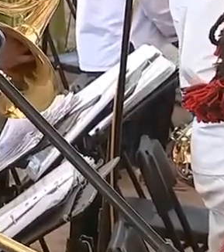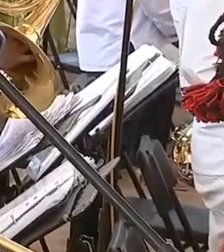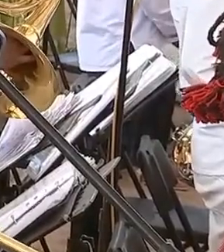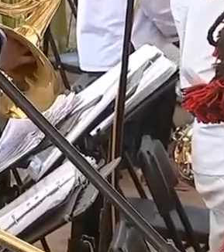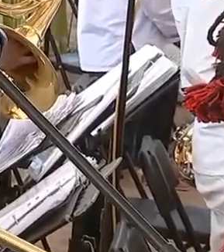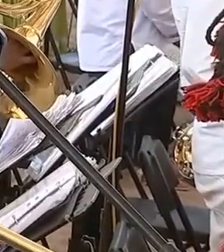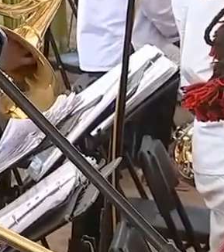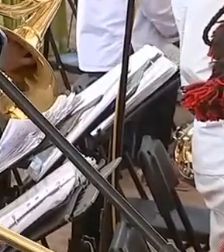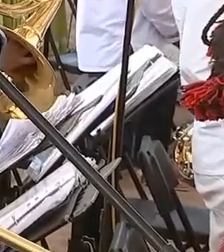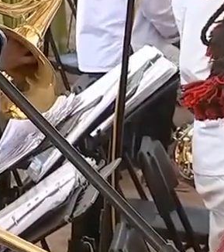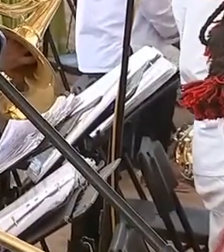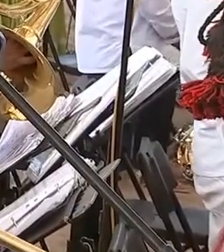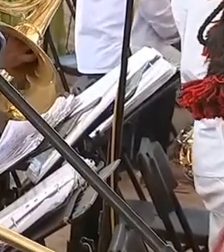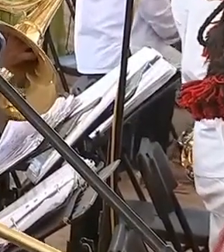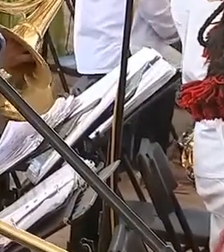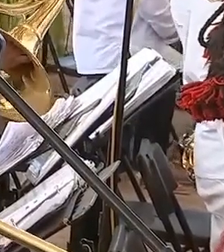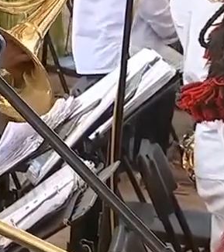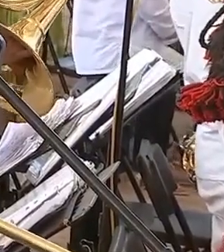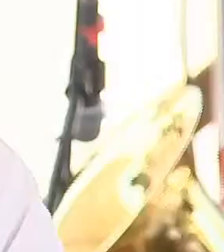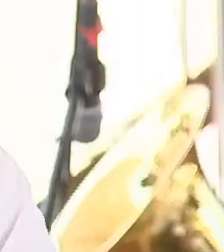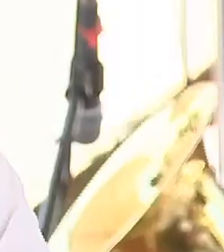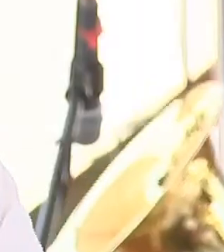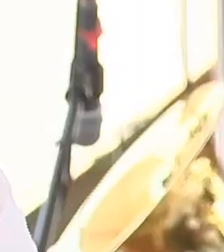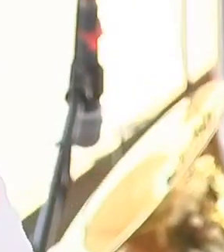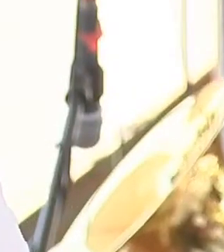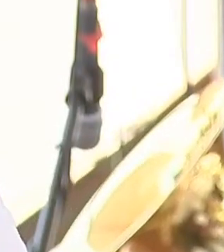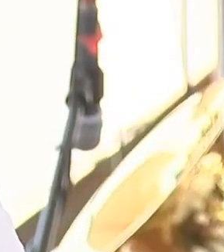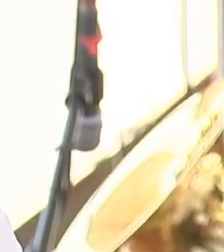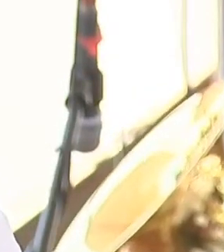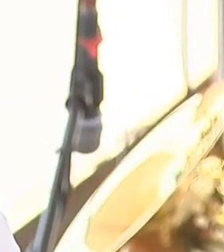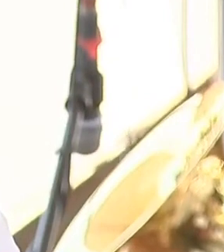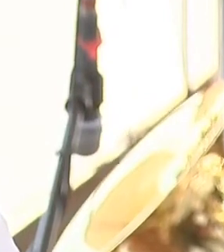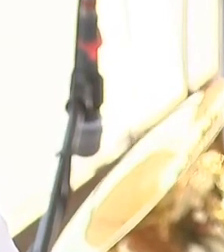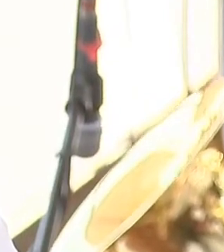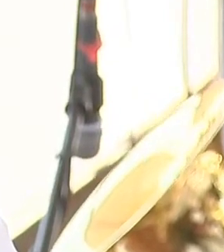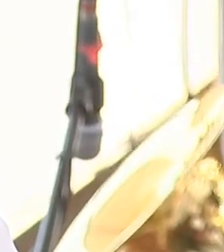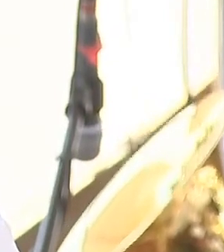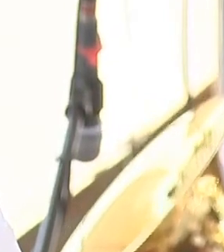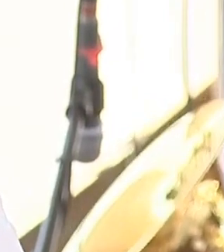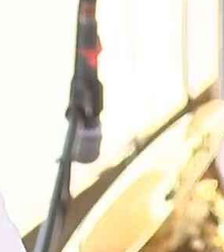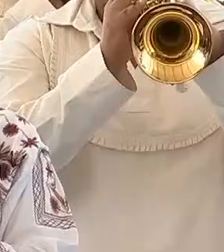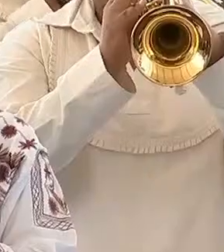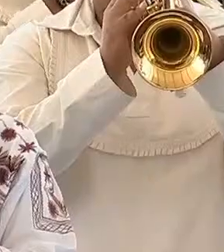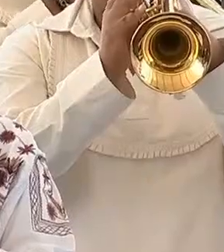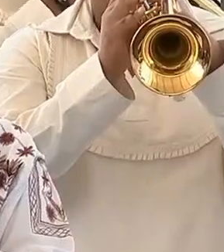en Chimaca, Mexicano, Nazahuatatay.